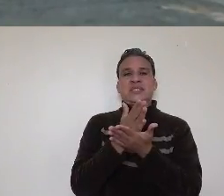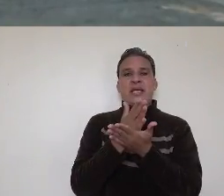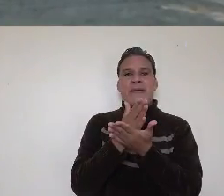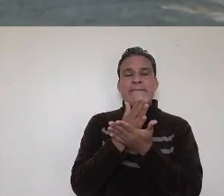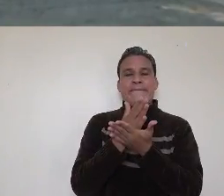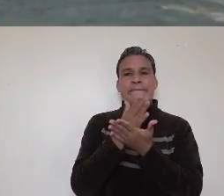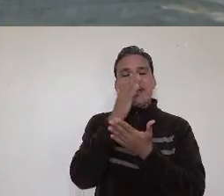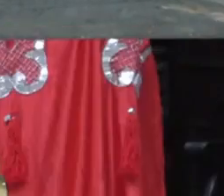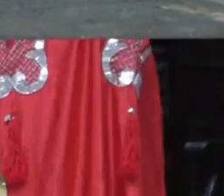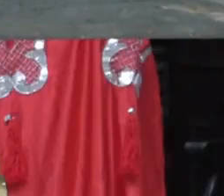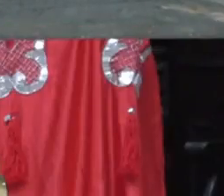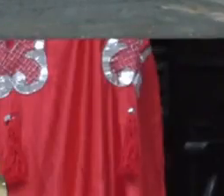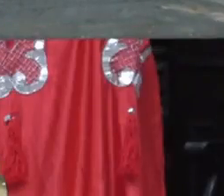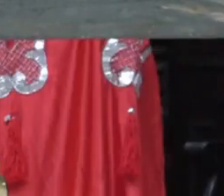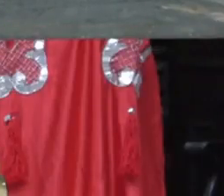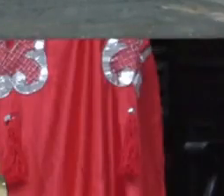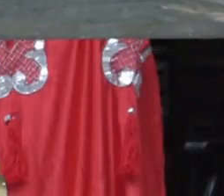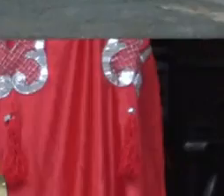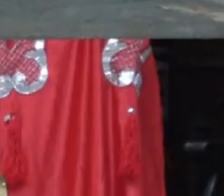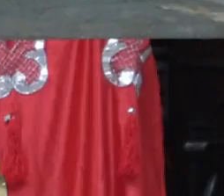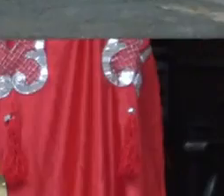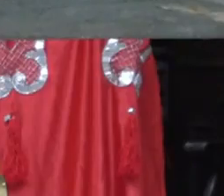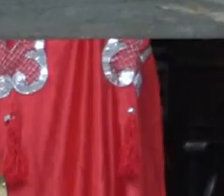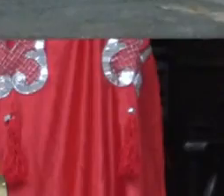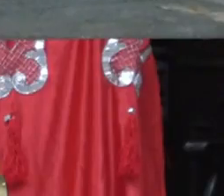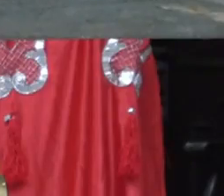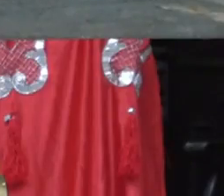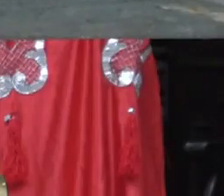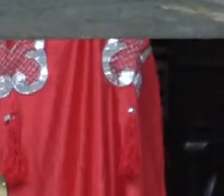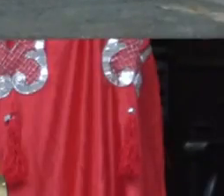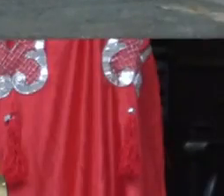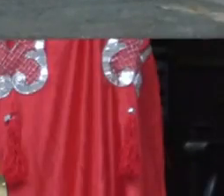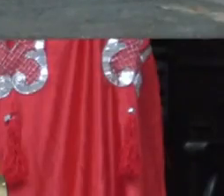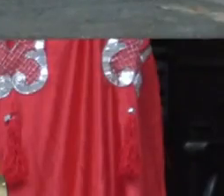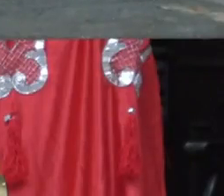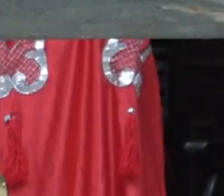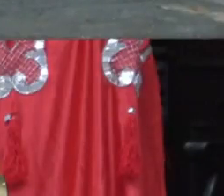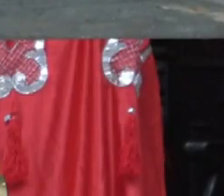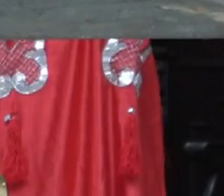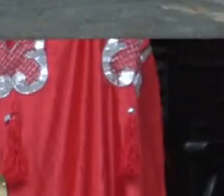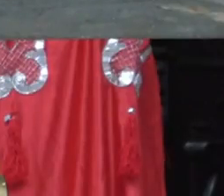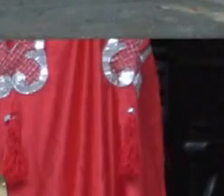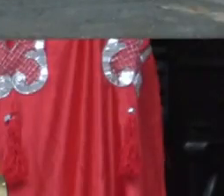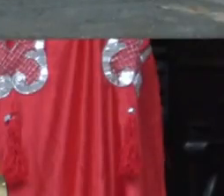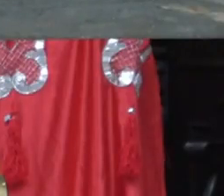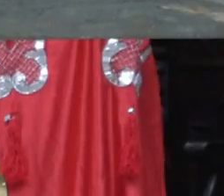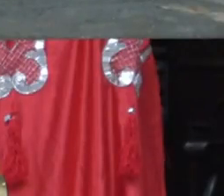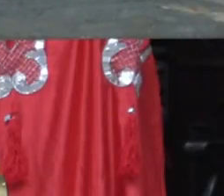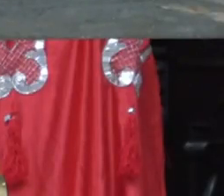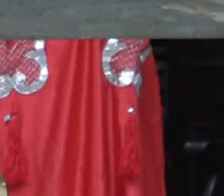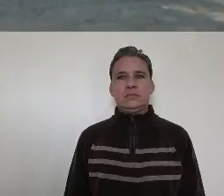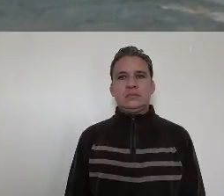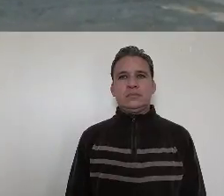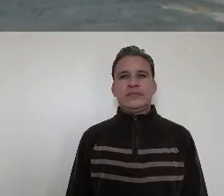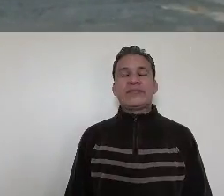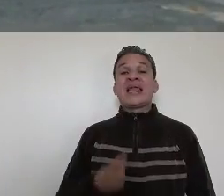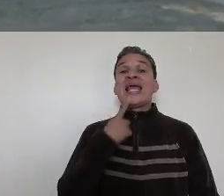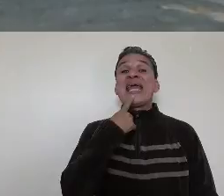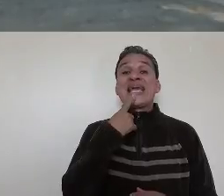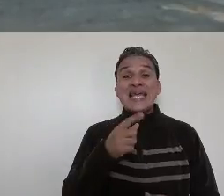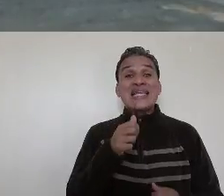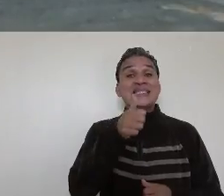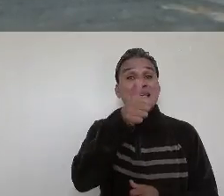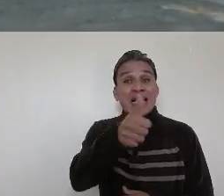al Evangelio, me hace recordar aquel trocito de la palabra de Dios, de San Pablo, que dice que cada